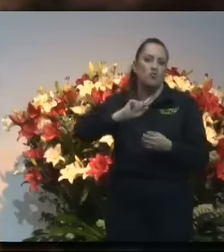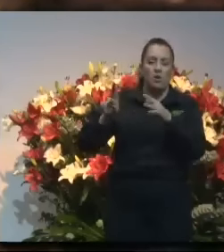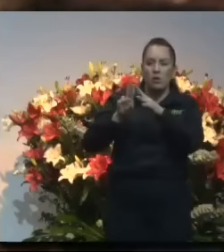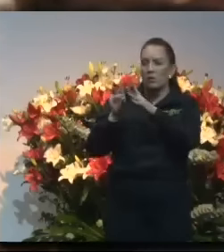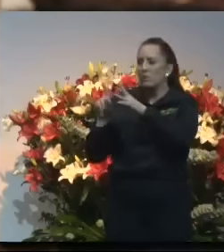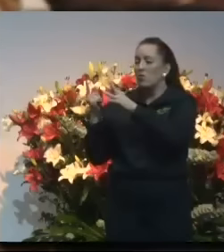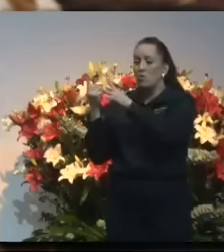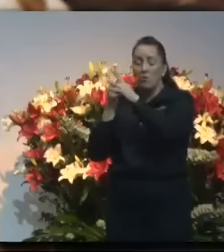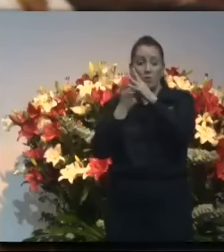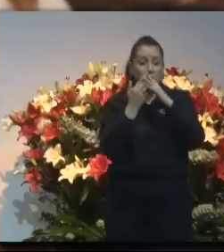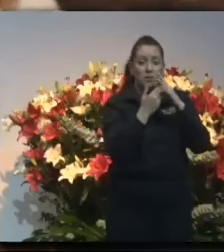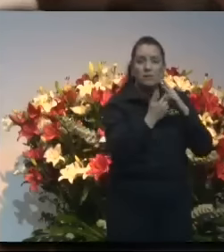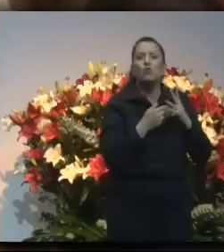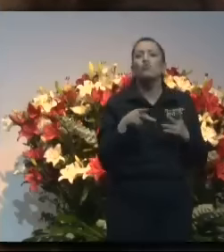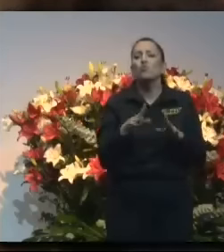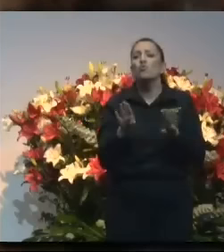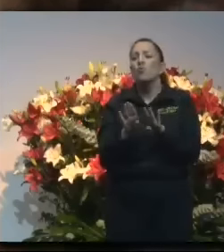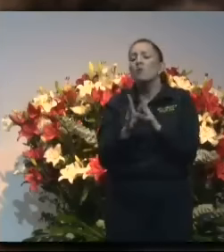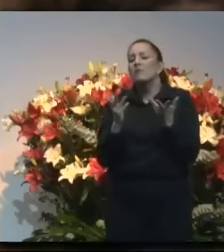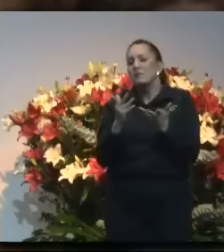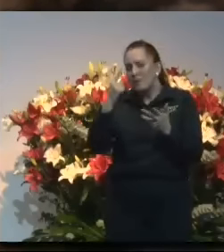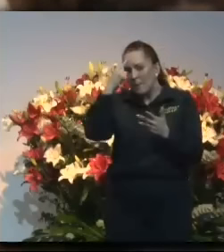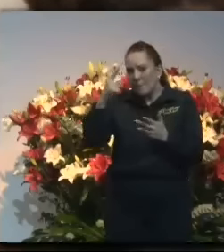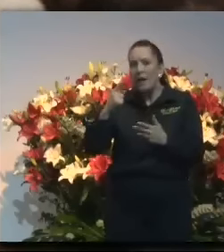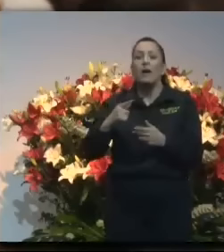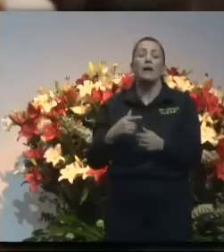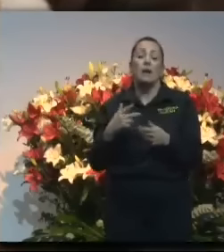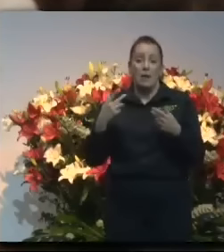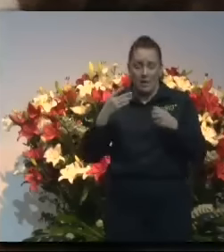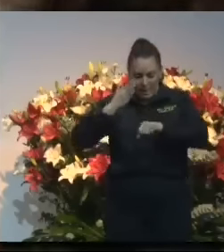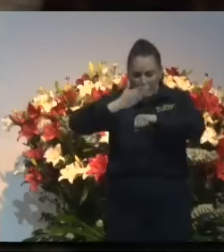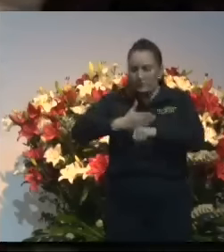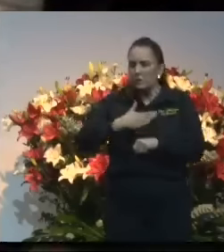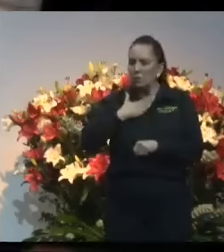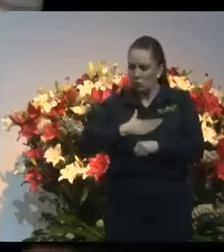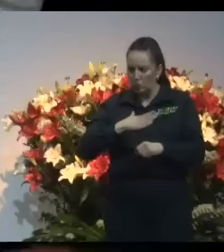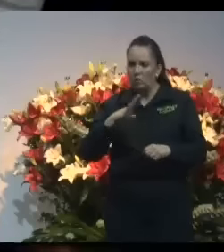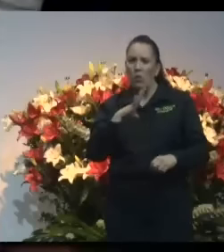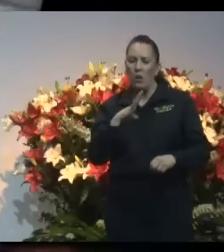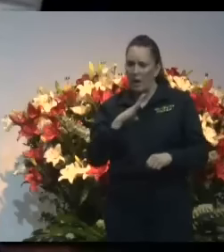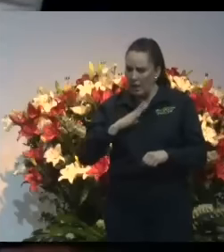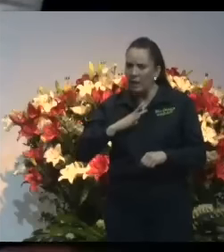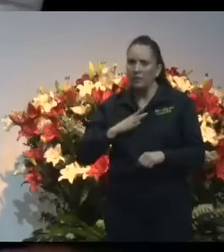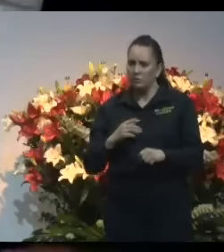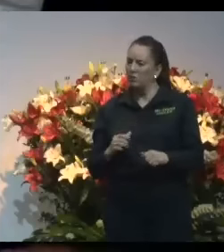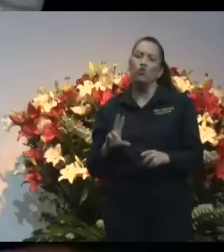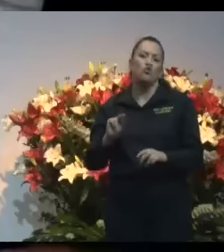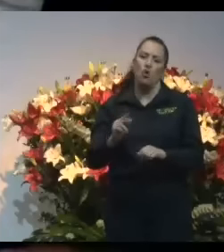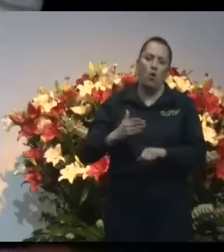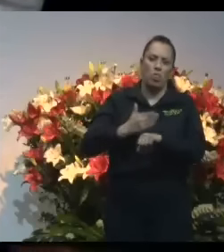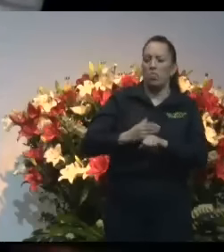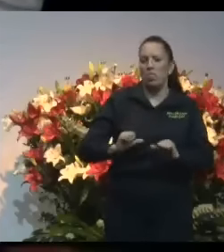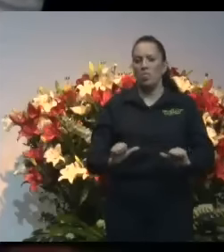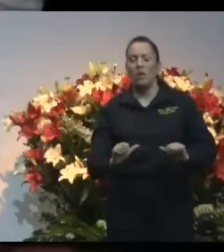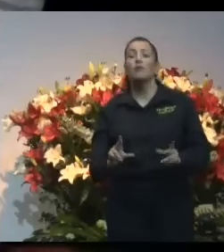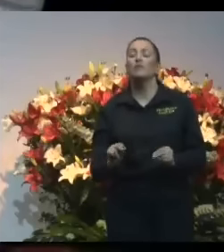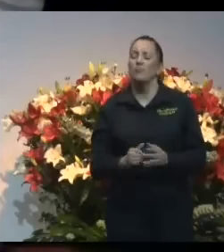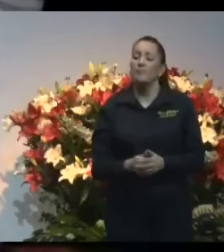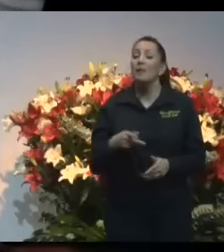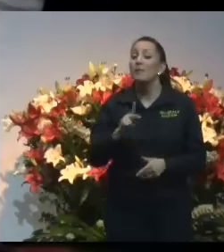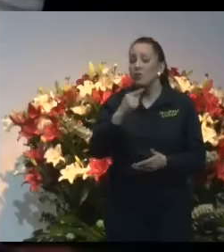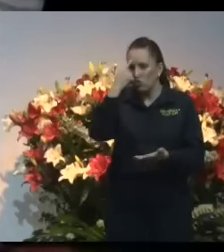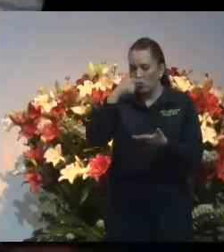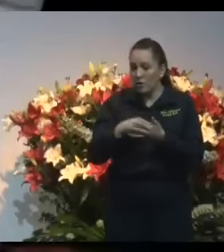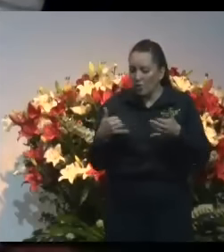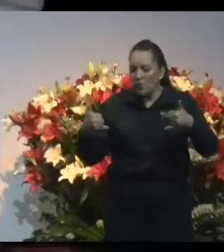de las fiscalías y la reducción de la impunidad? Bueno, creo que es un todo. Creo que la llamada bien atendida